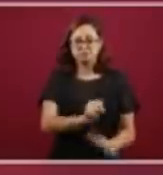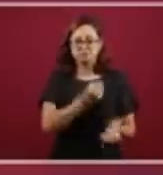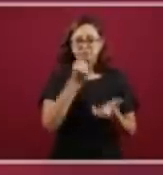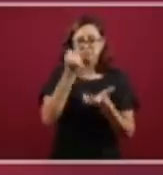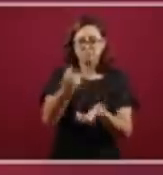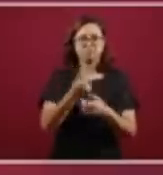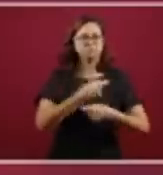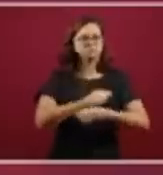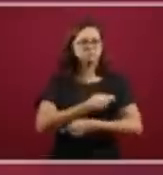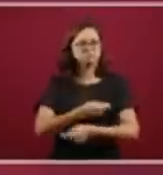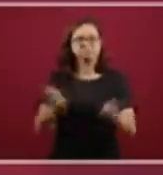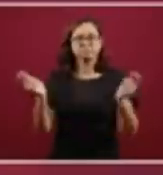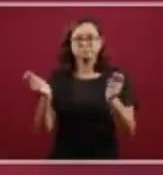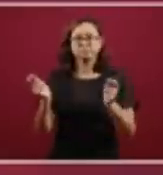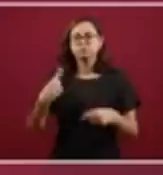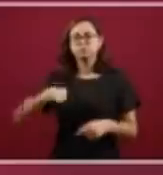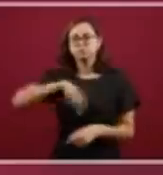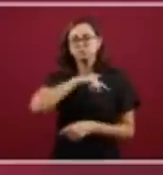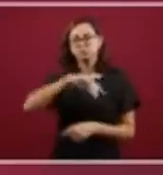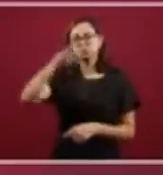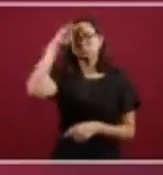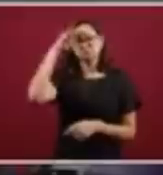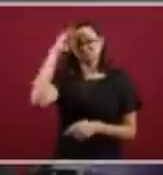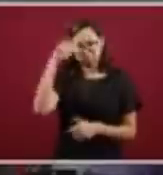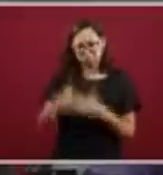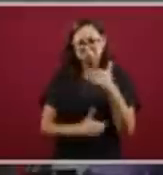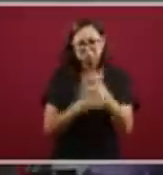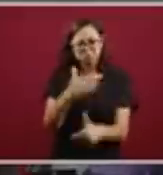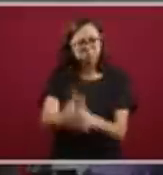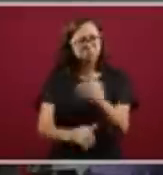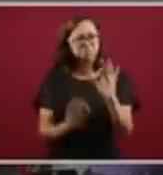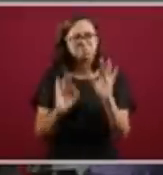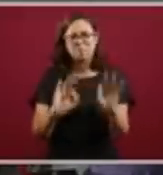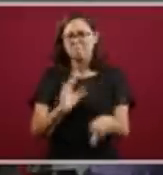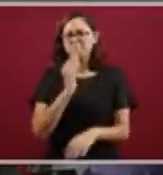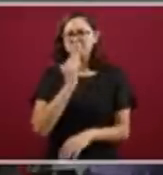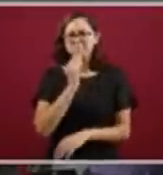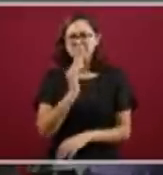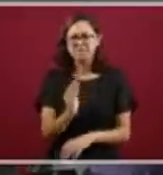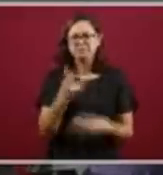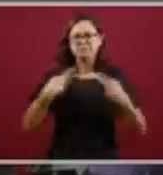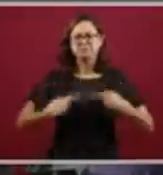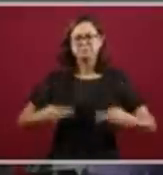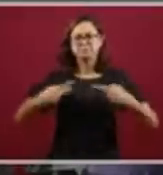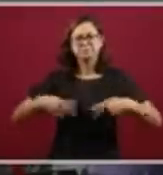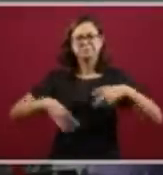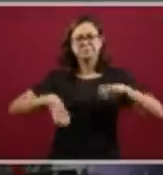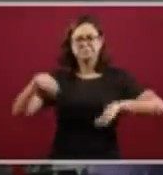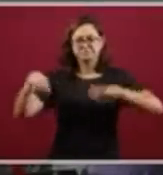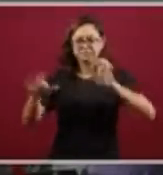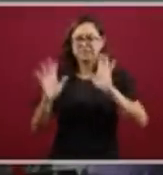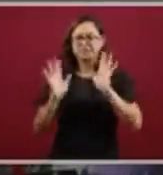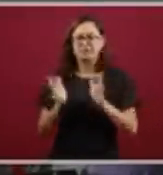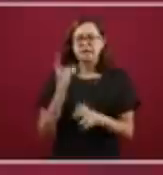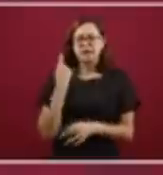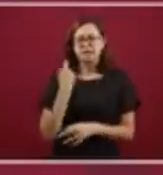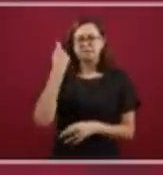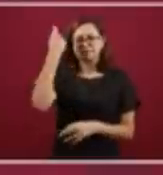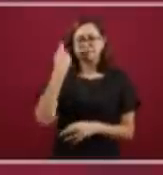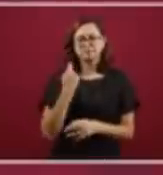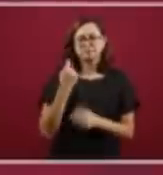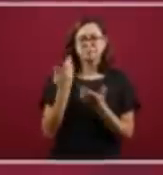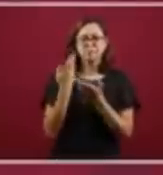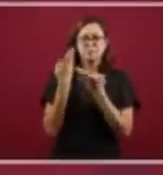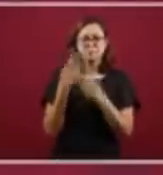pensión. Así que consideramos que vamos muy bien. Los adultos mayores que tienen ya su pensión por